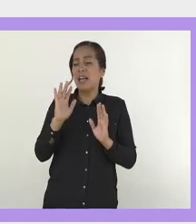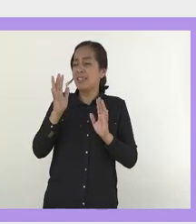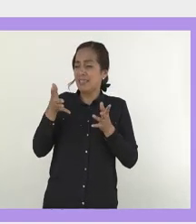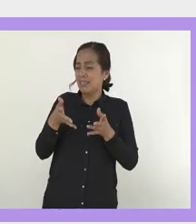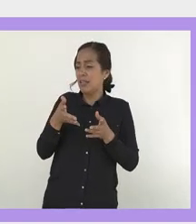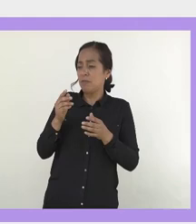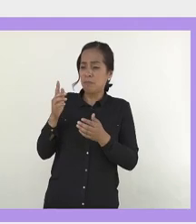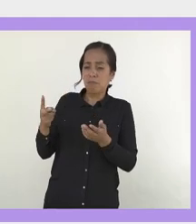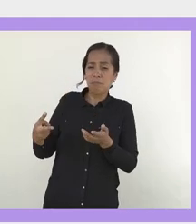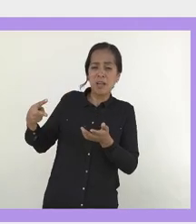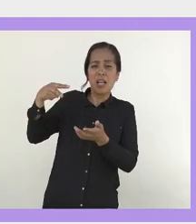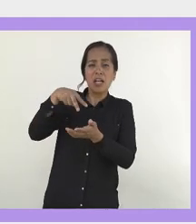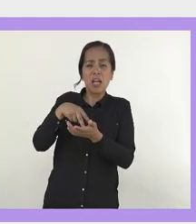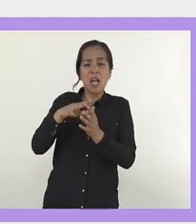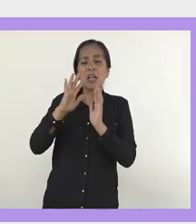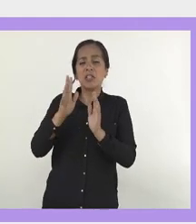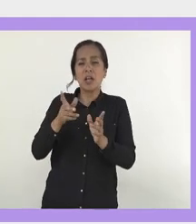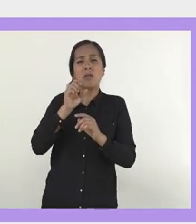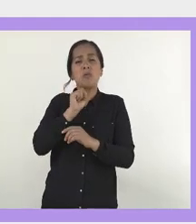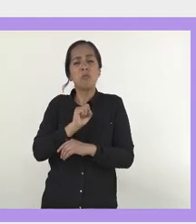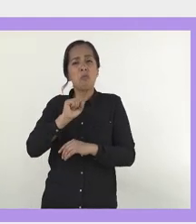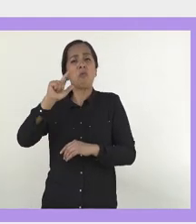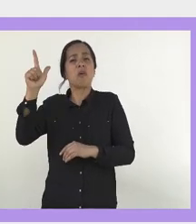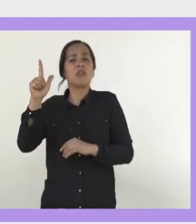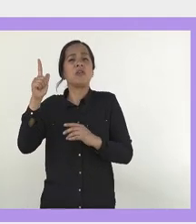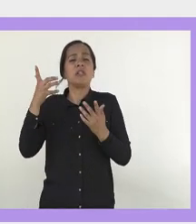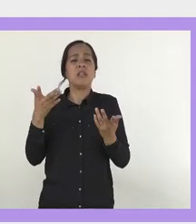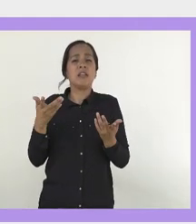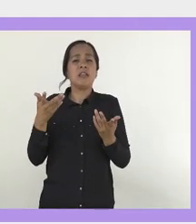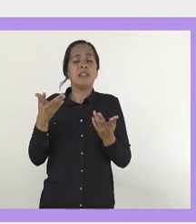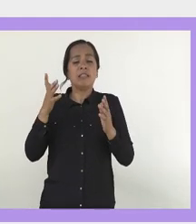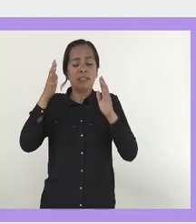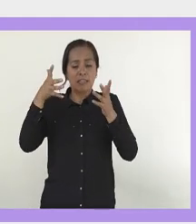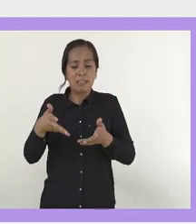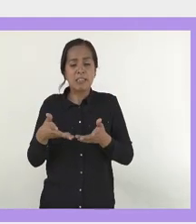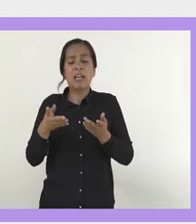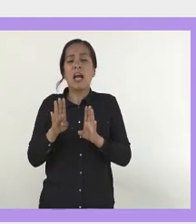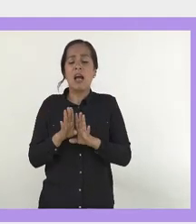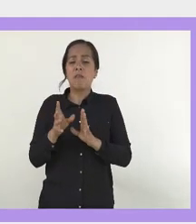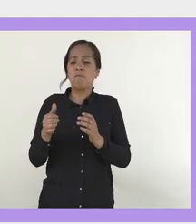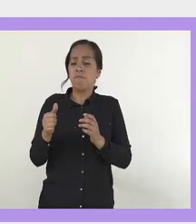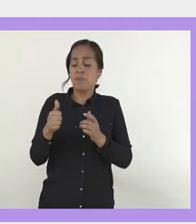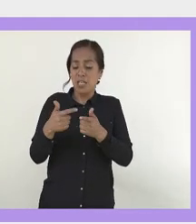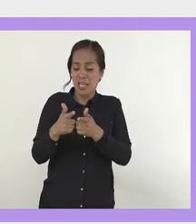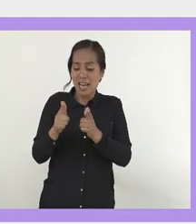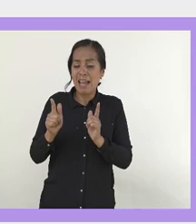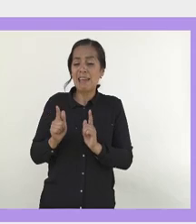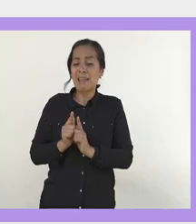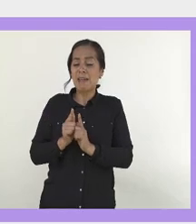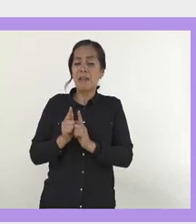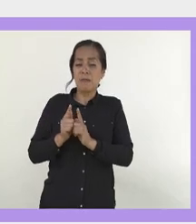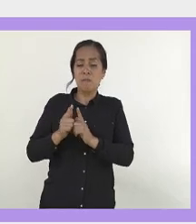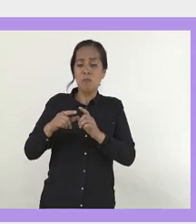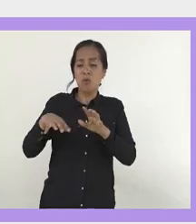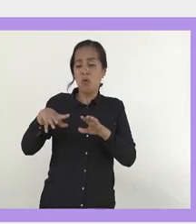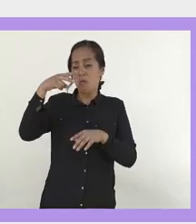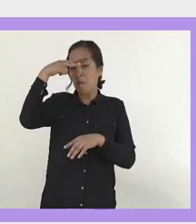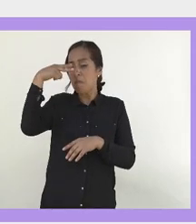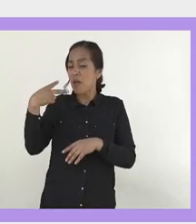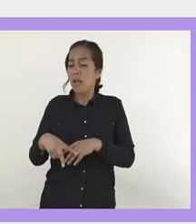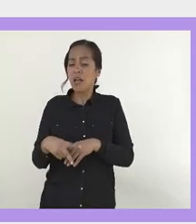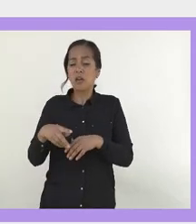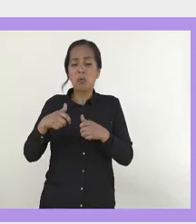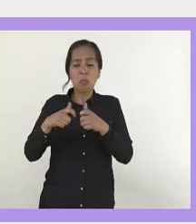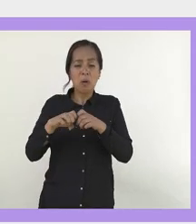estar ya somos profesionales o este ya estamos en selección que no se conformen con eso que una vez que